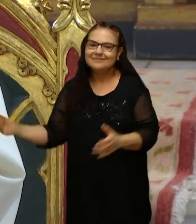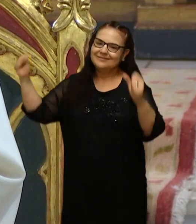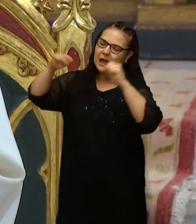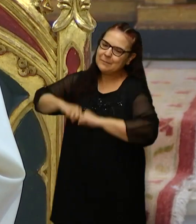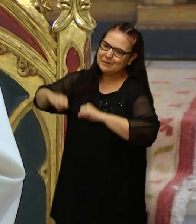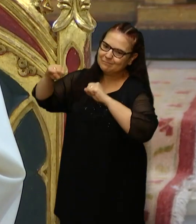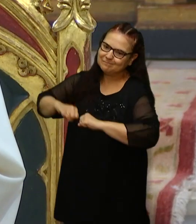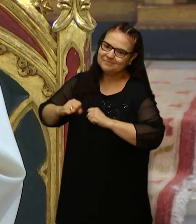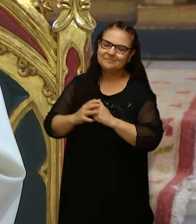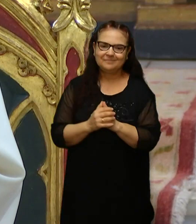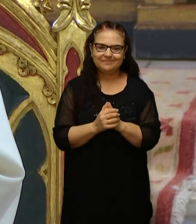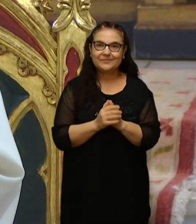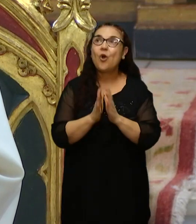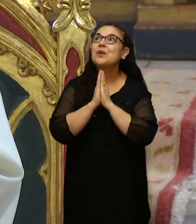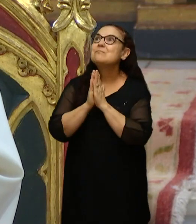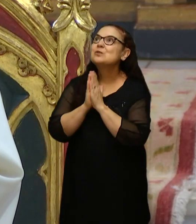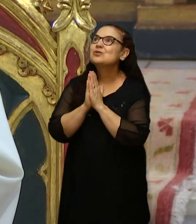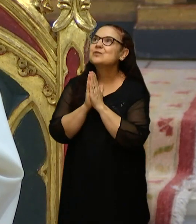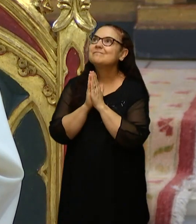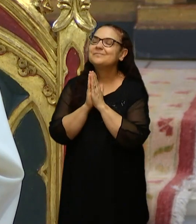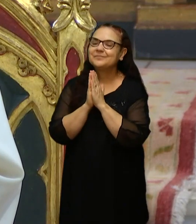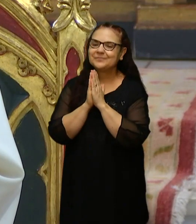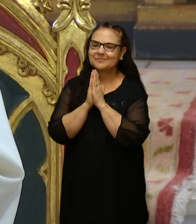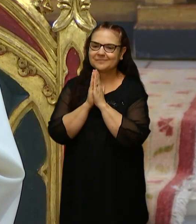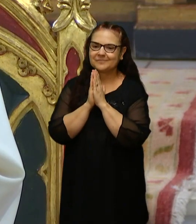eterna. Oremos.